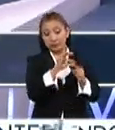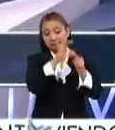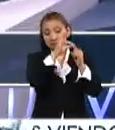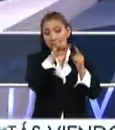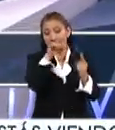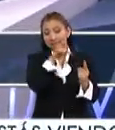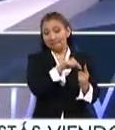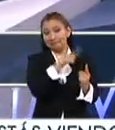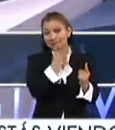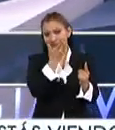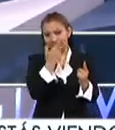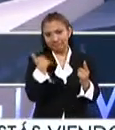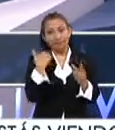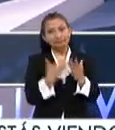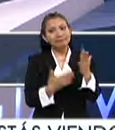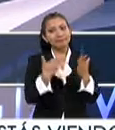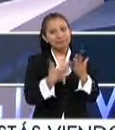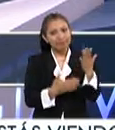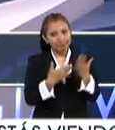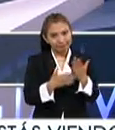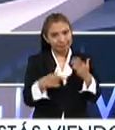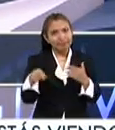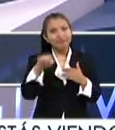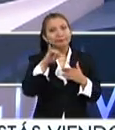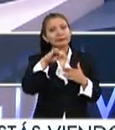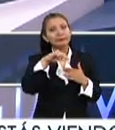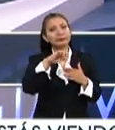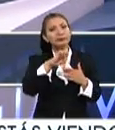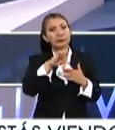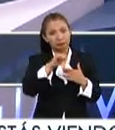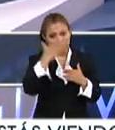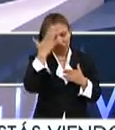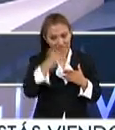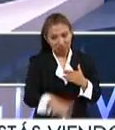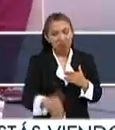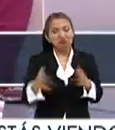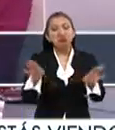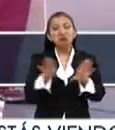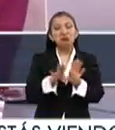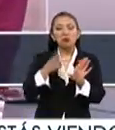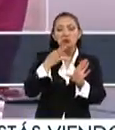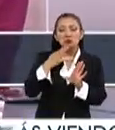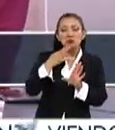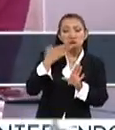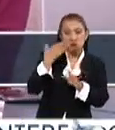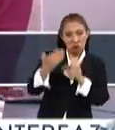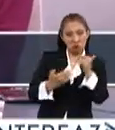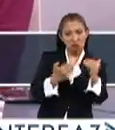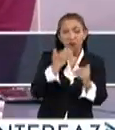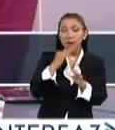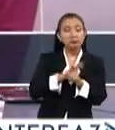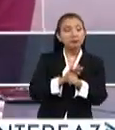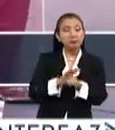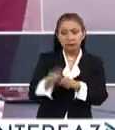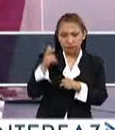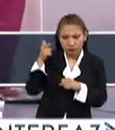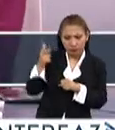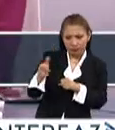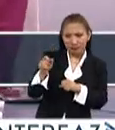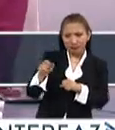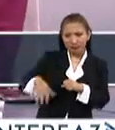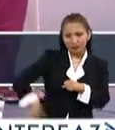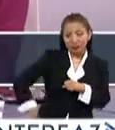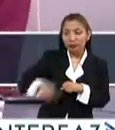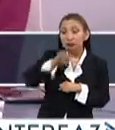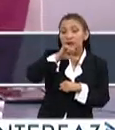y que es uno de los grandes retos que el INEA ha sabido manejar de forma bastante eficiente, que es lo que bien